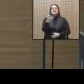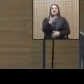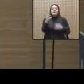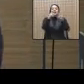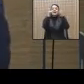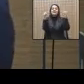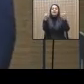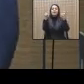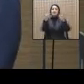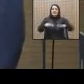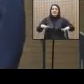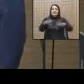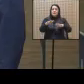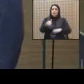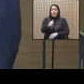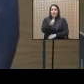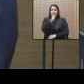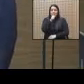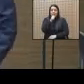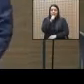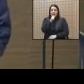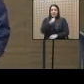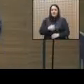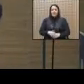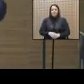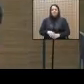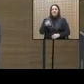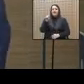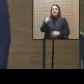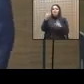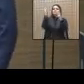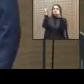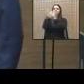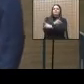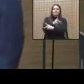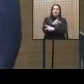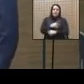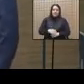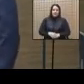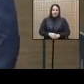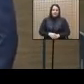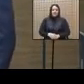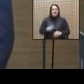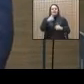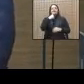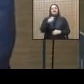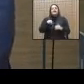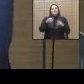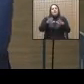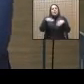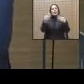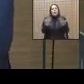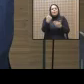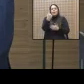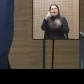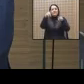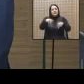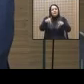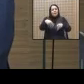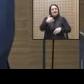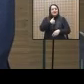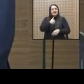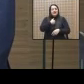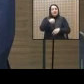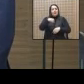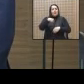del sector privado, ahí está peor la cosa. Díganme cómo una persona que ha tenido